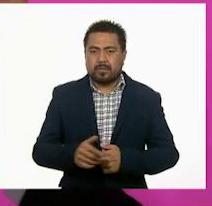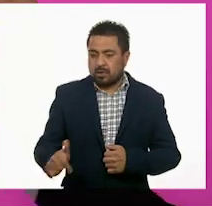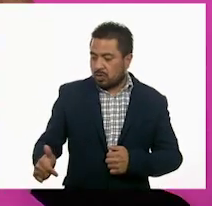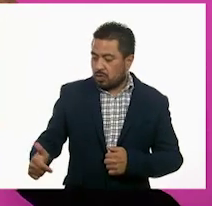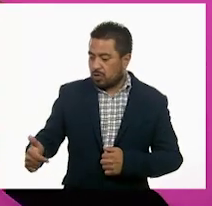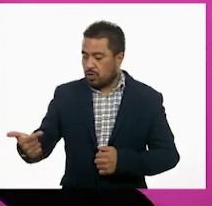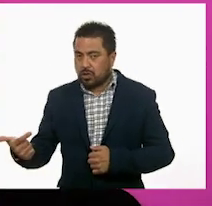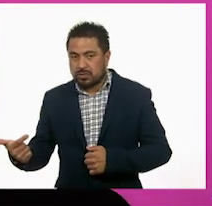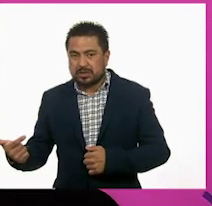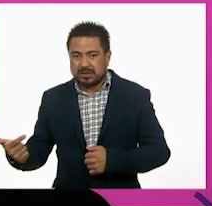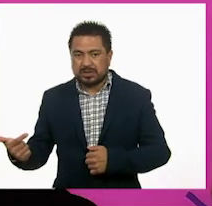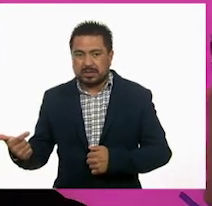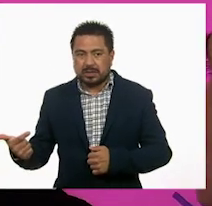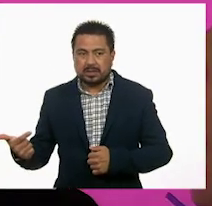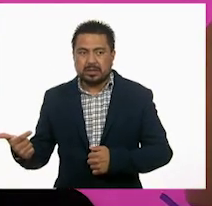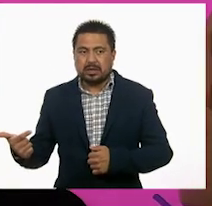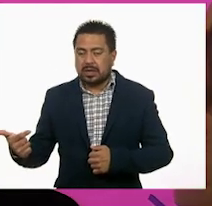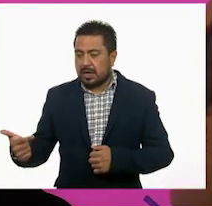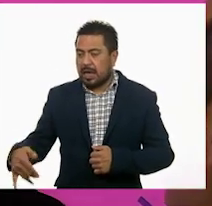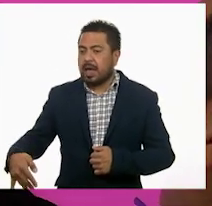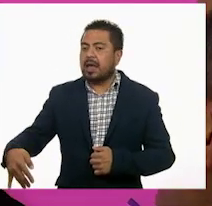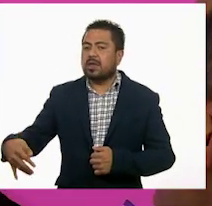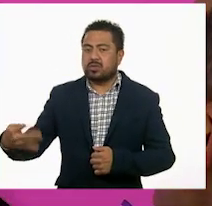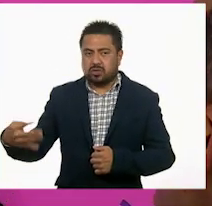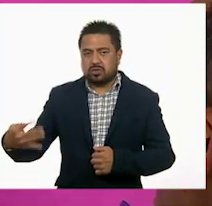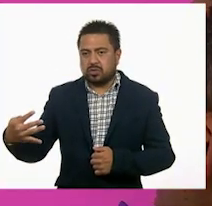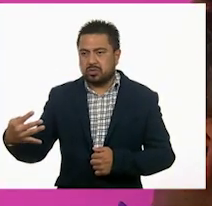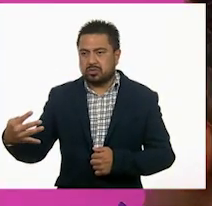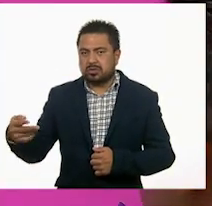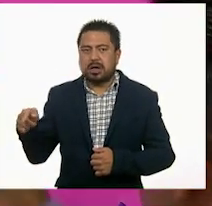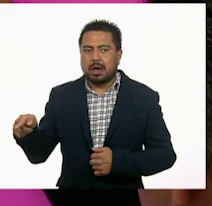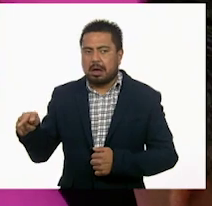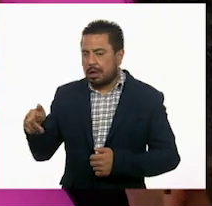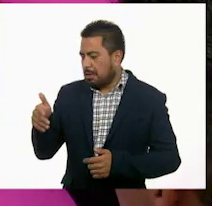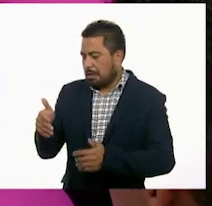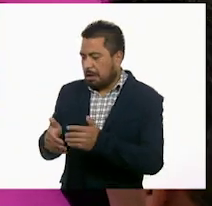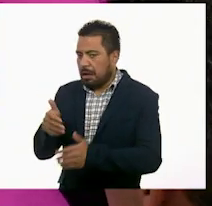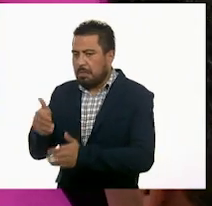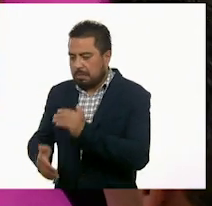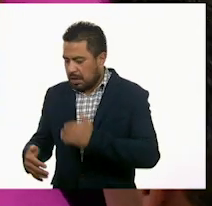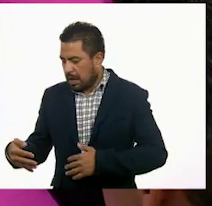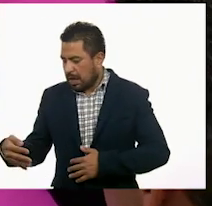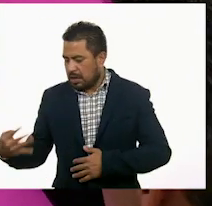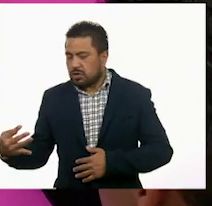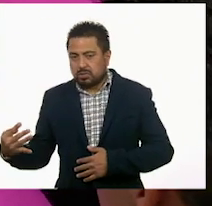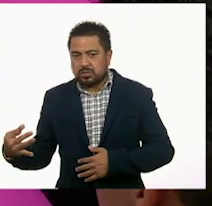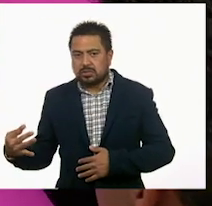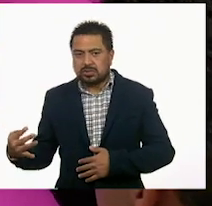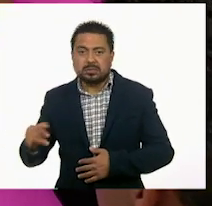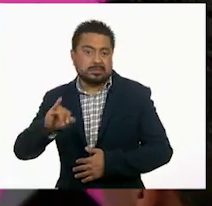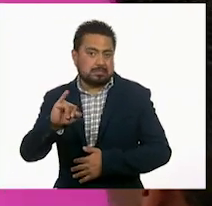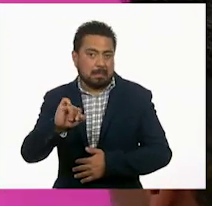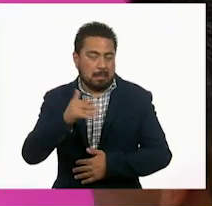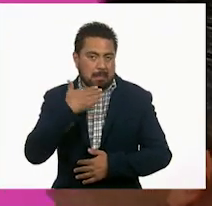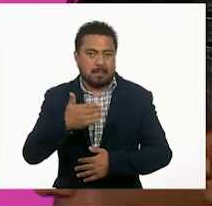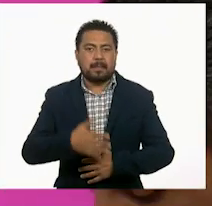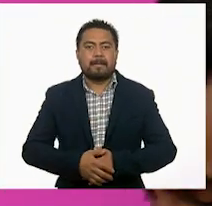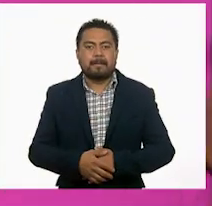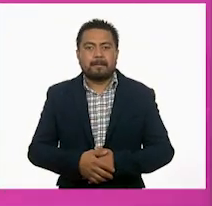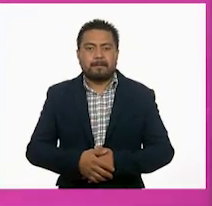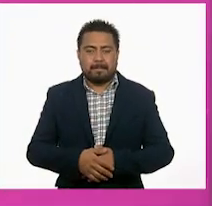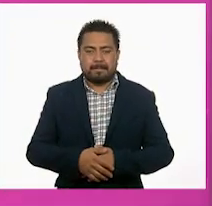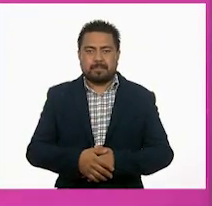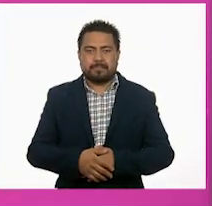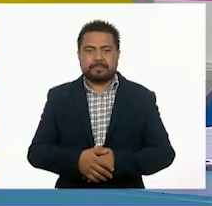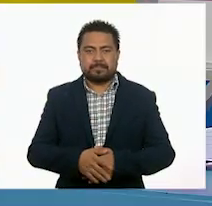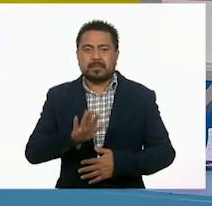12. Y el 14. Así es. El 14.